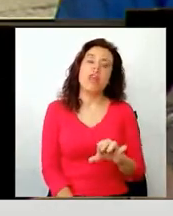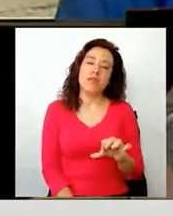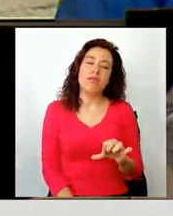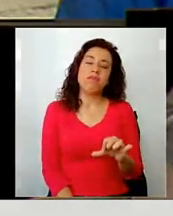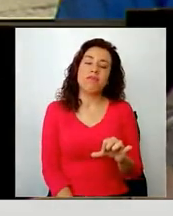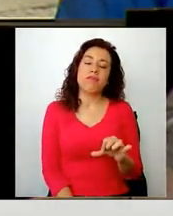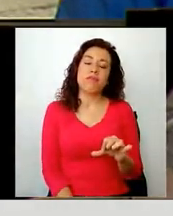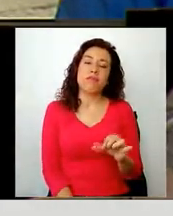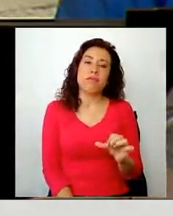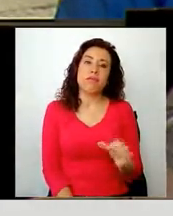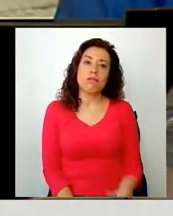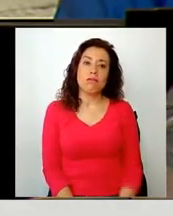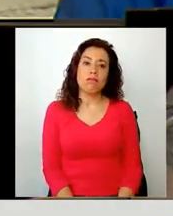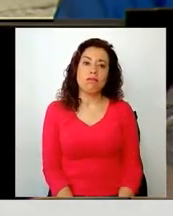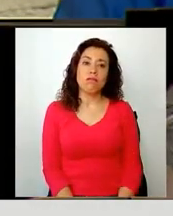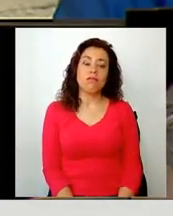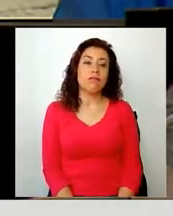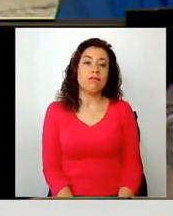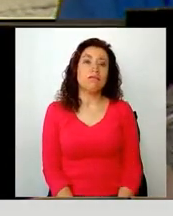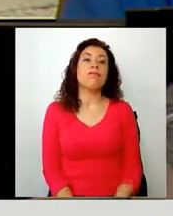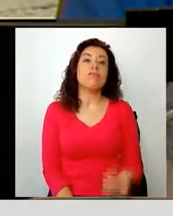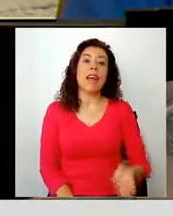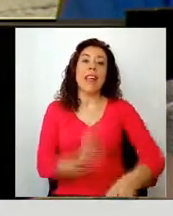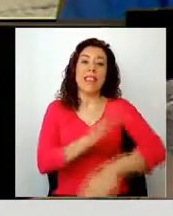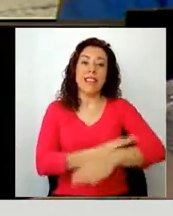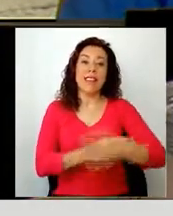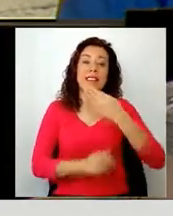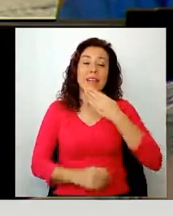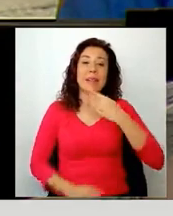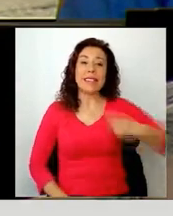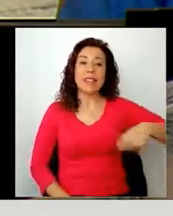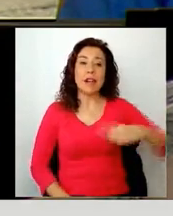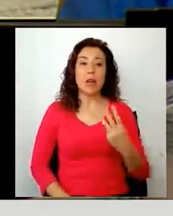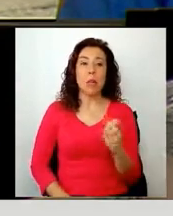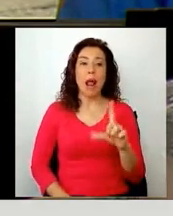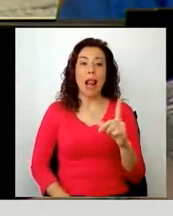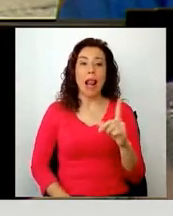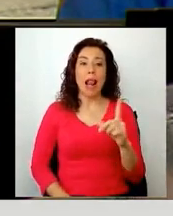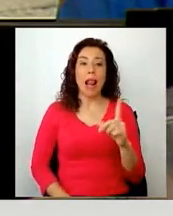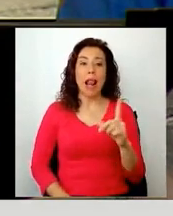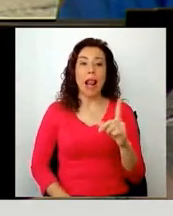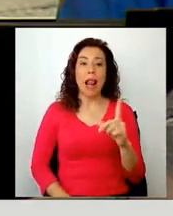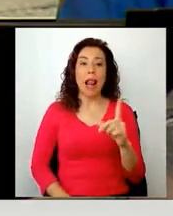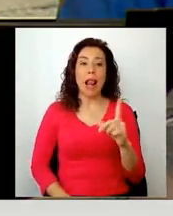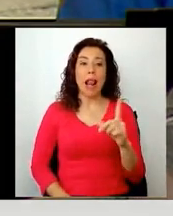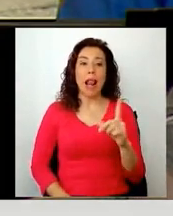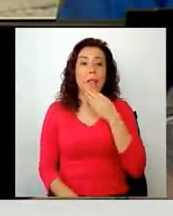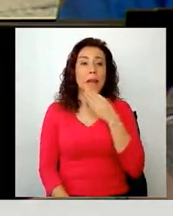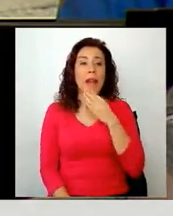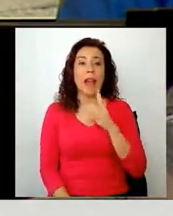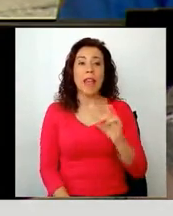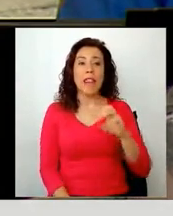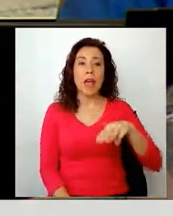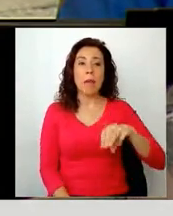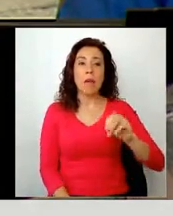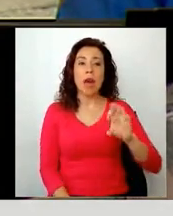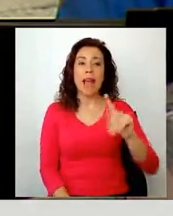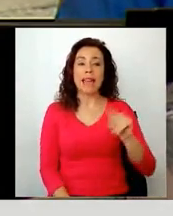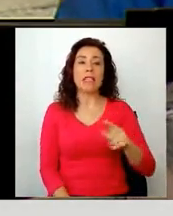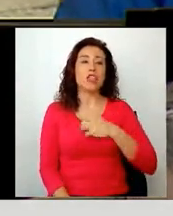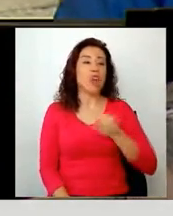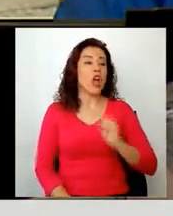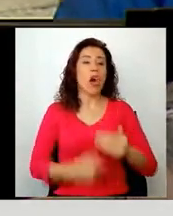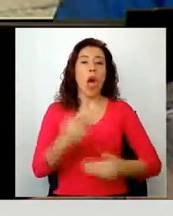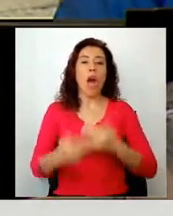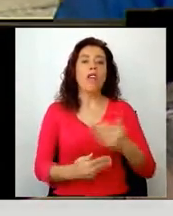la derecha incluido el senador walker en la comisión mixta incluido demócratas no quisieron avanzar y quisieron dejar las cosas